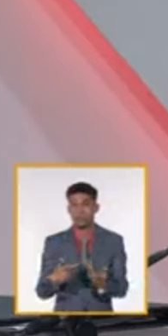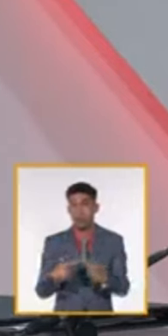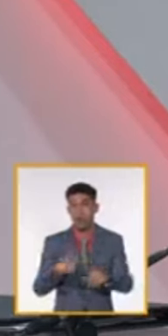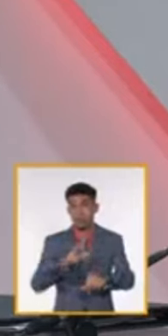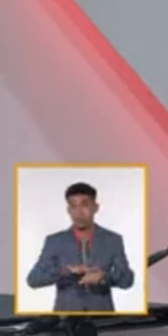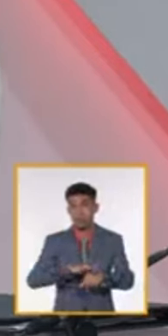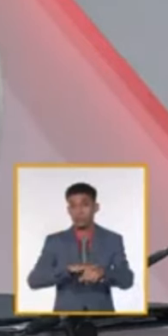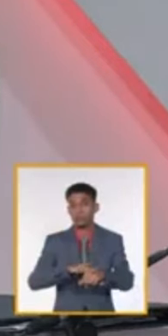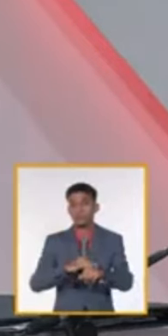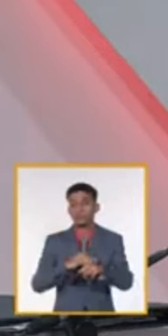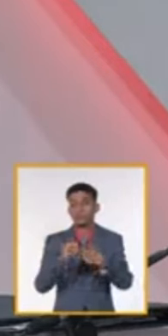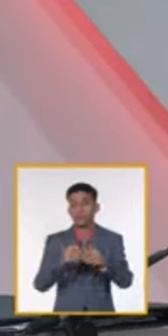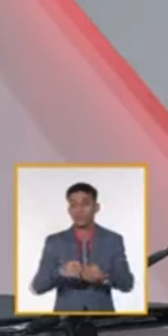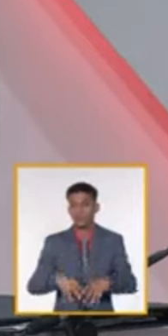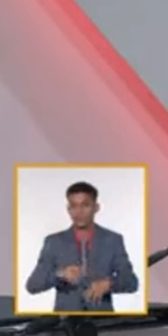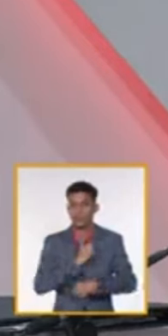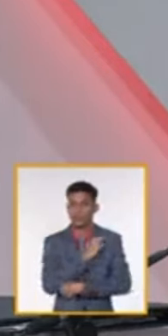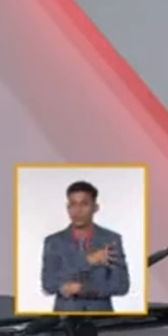de apoyo a un genocidio?